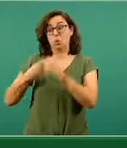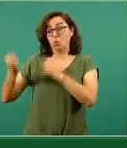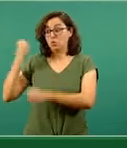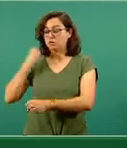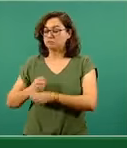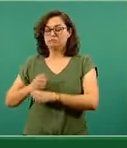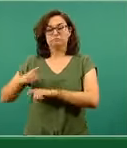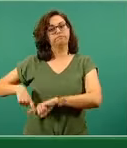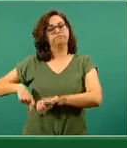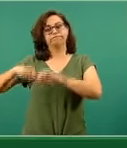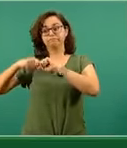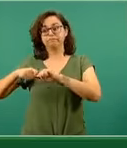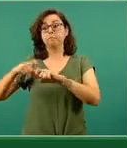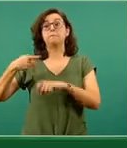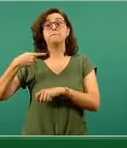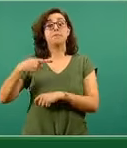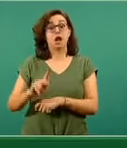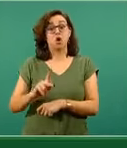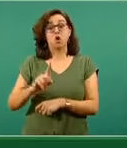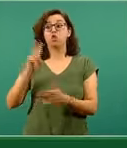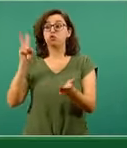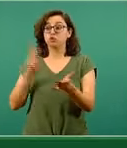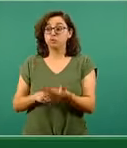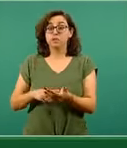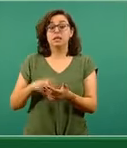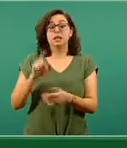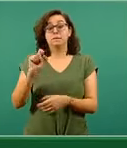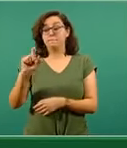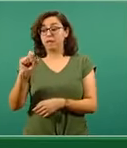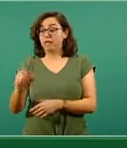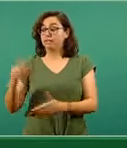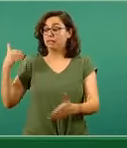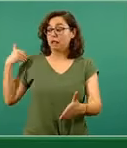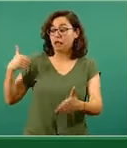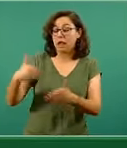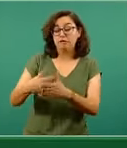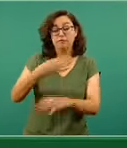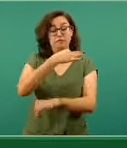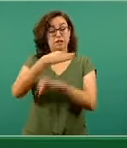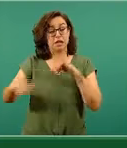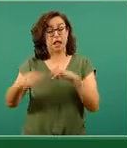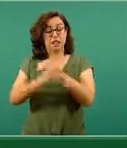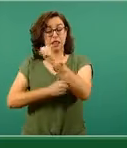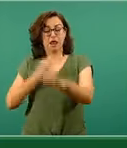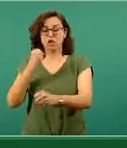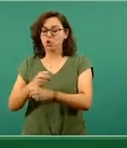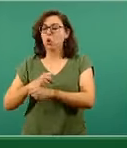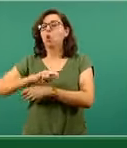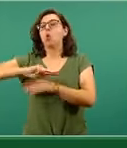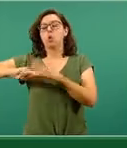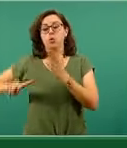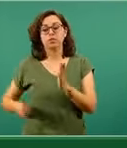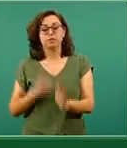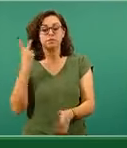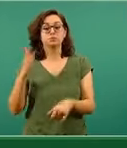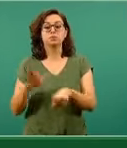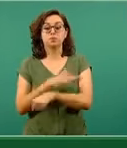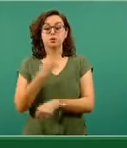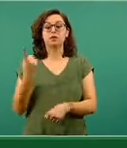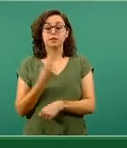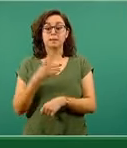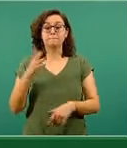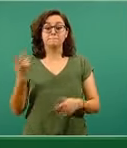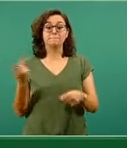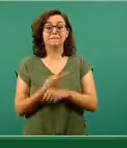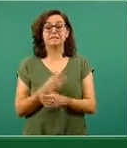pasado retomamos el programa de trasplante, particularmente en niños en el Hospital Pediátrico de León. Se habían venido rezagando un poquito